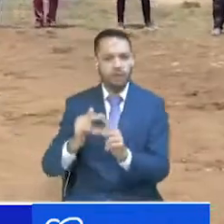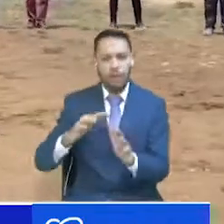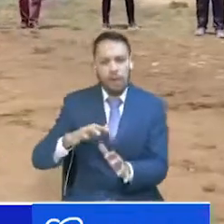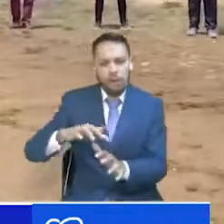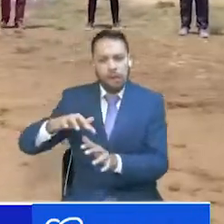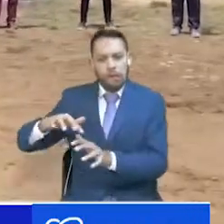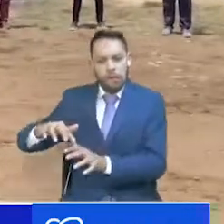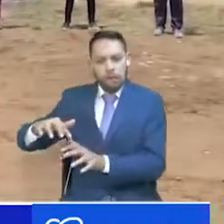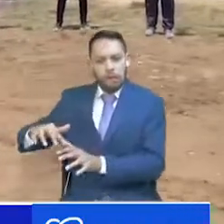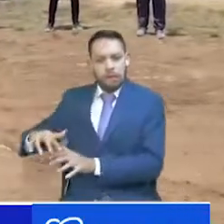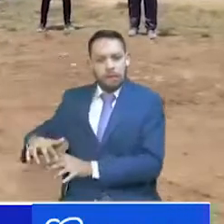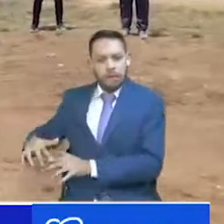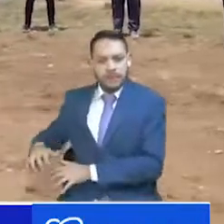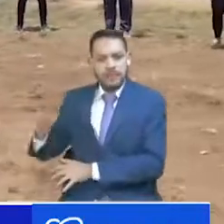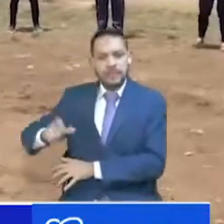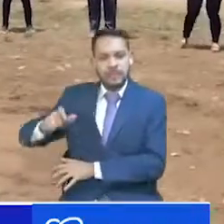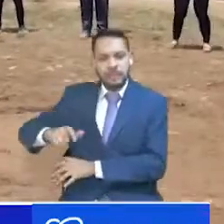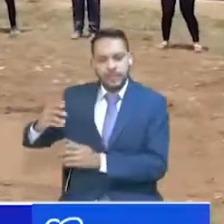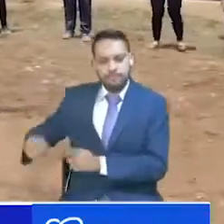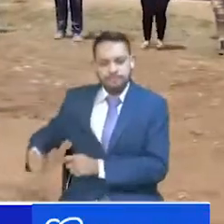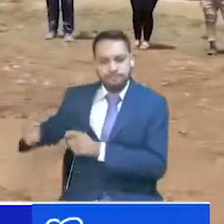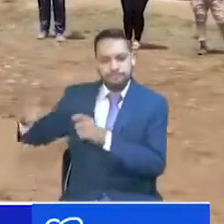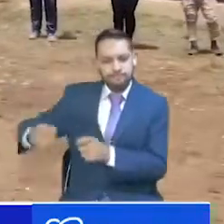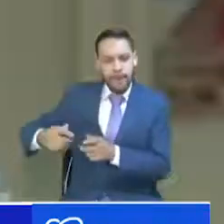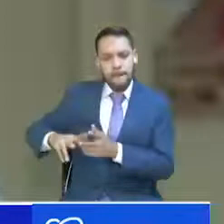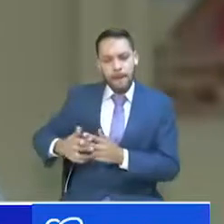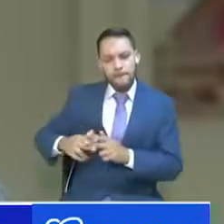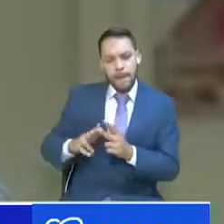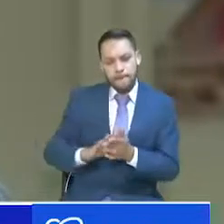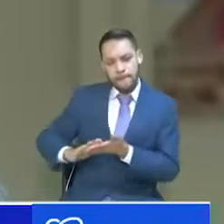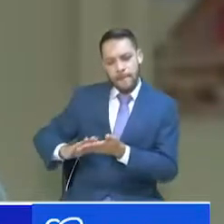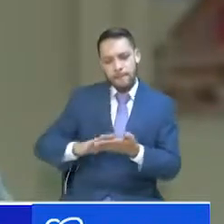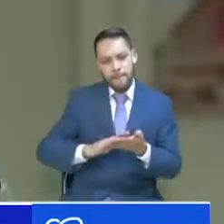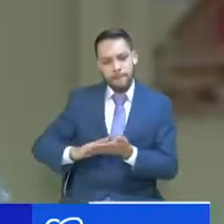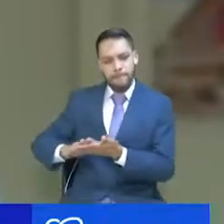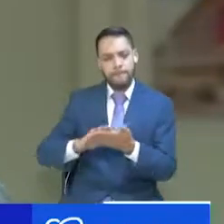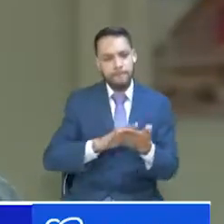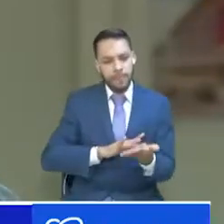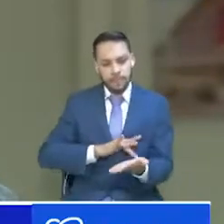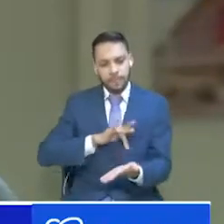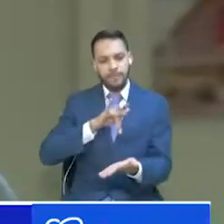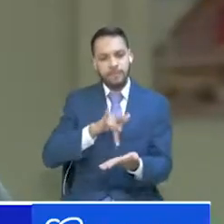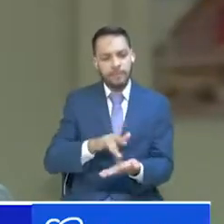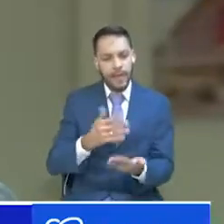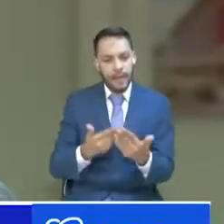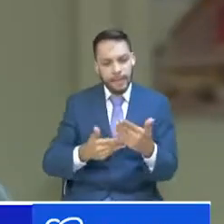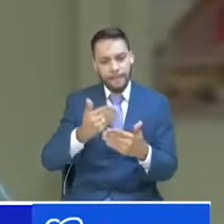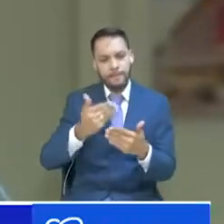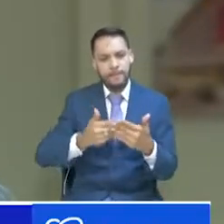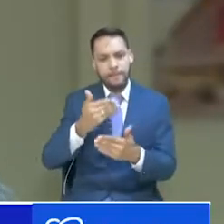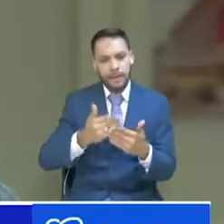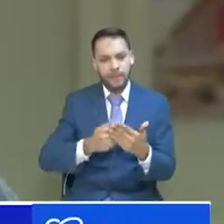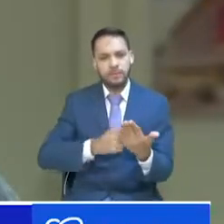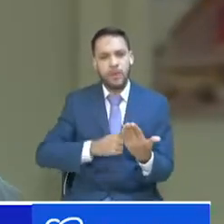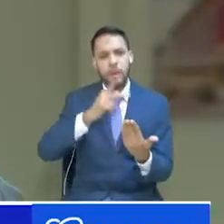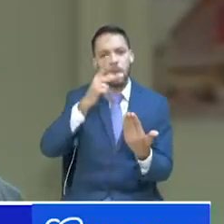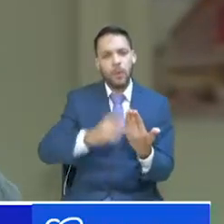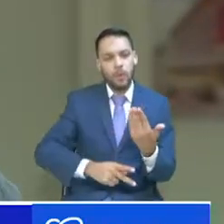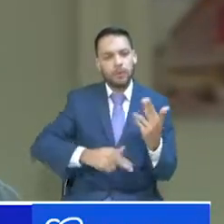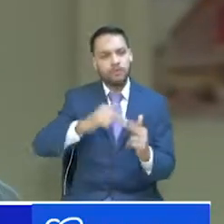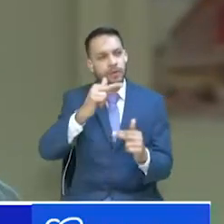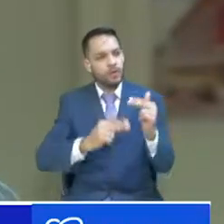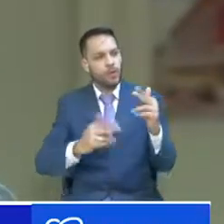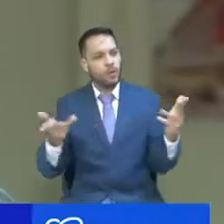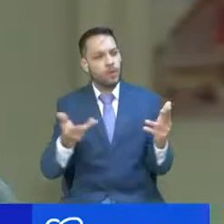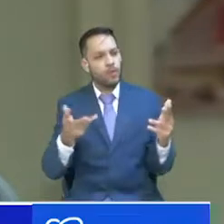de ahí la necesidad de llevar a cabo este plan de mejoramiento hemos iniciado construyendo 15 nuevas aulas